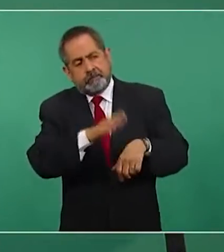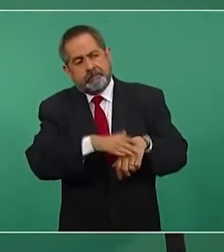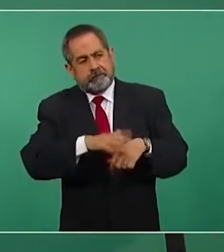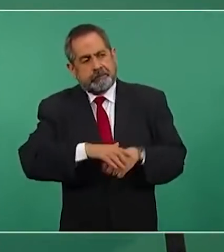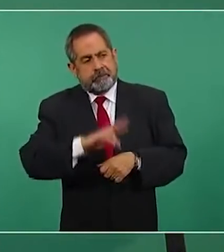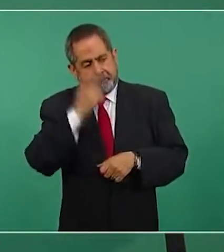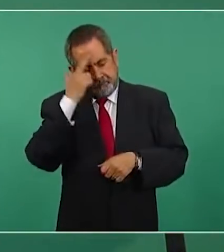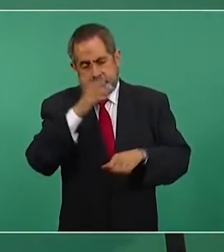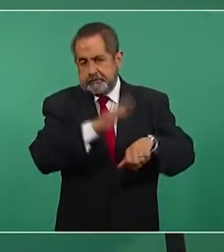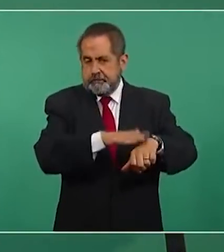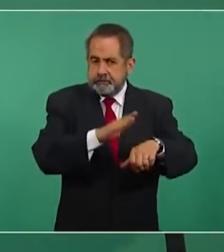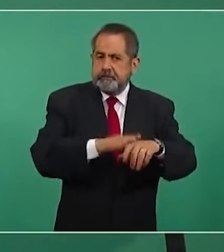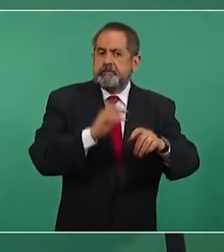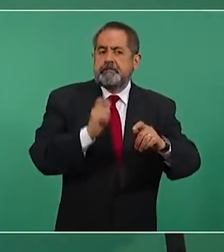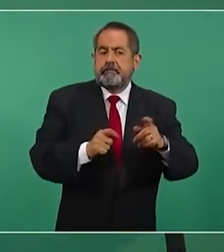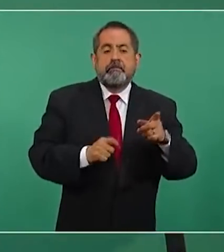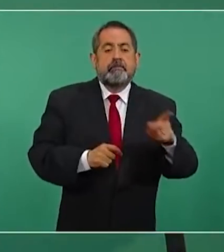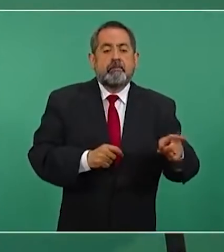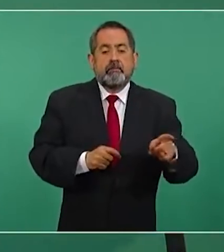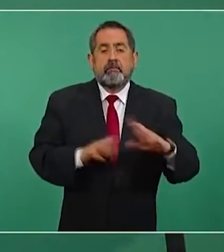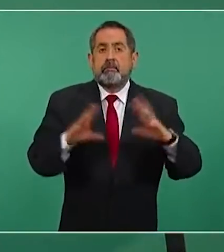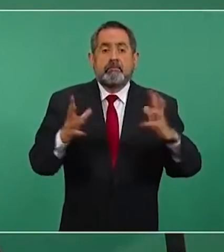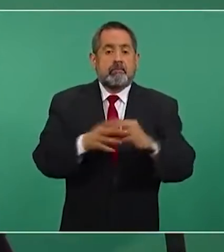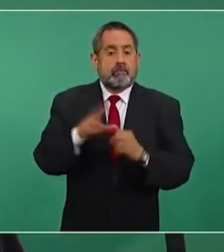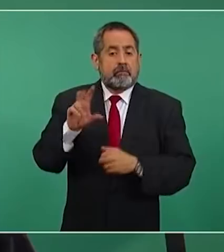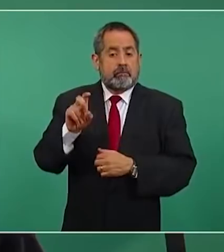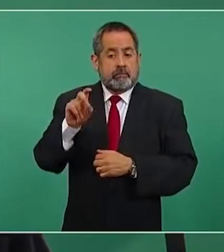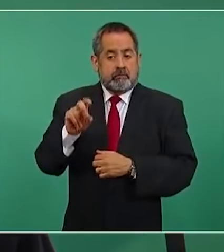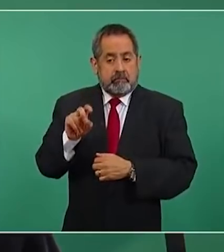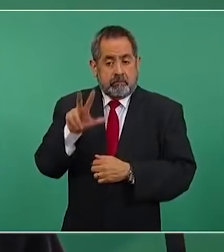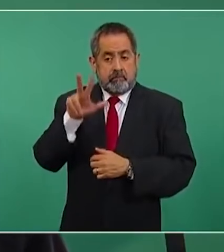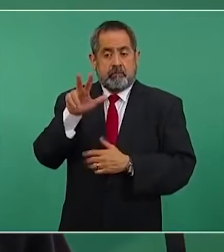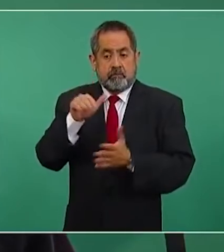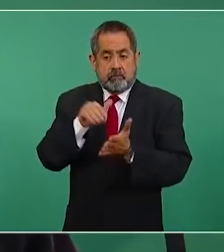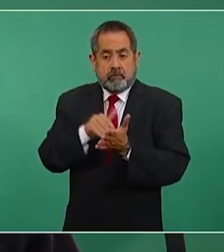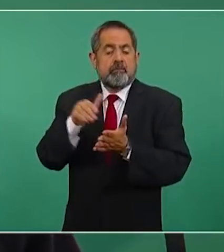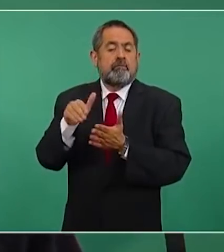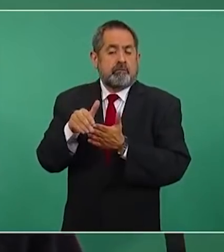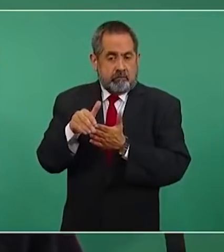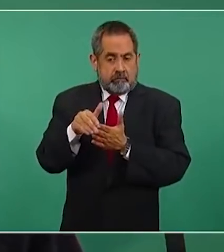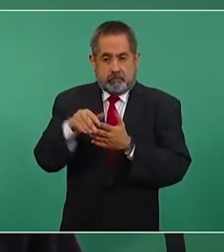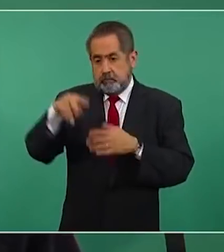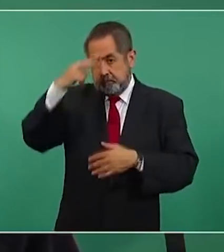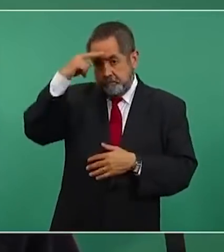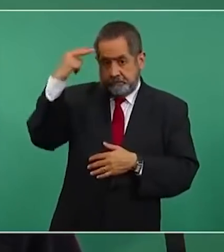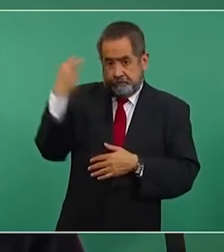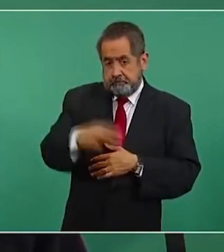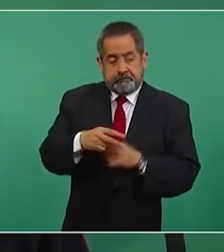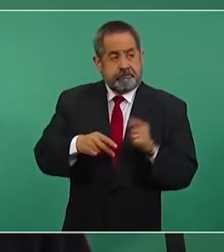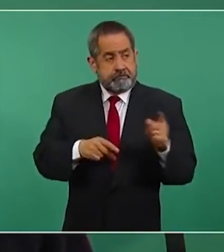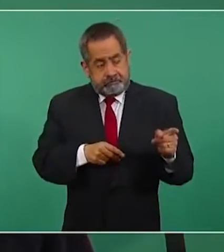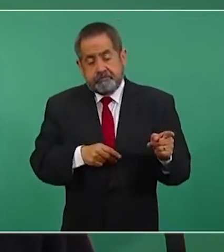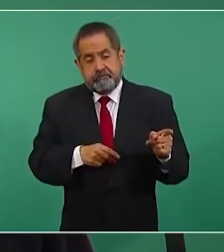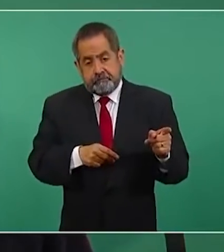de que son 38 millones de mexicanos